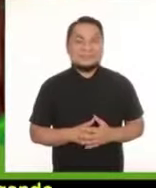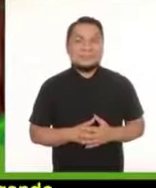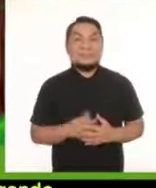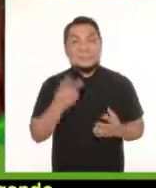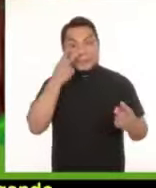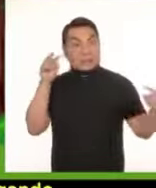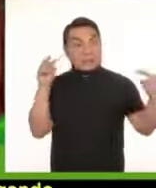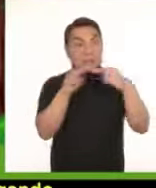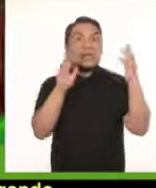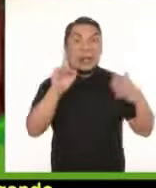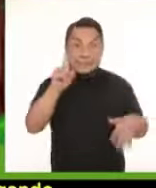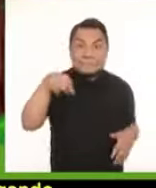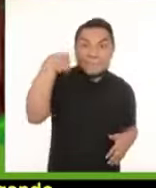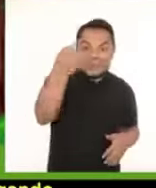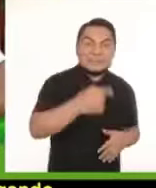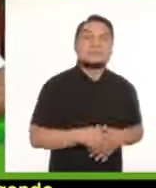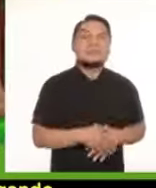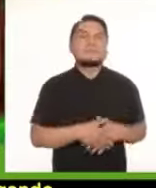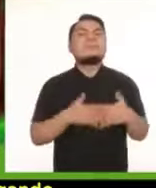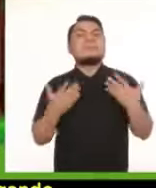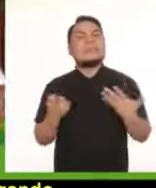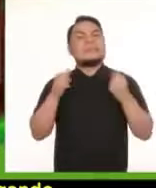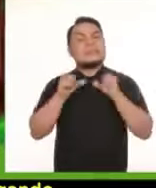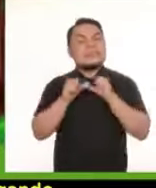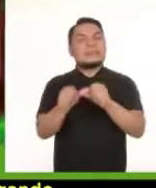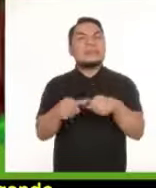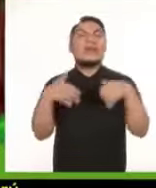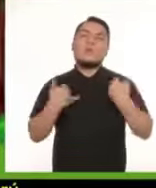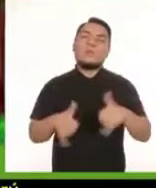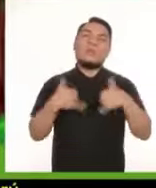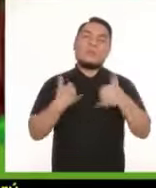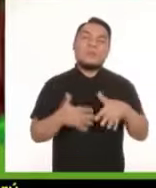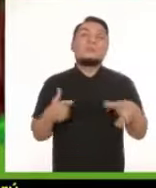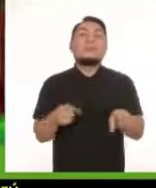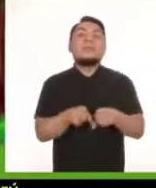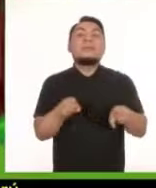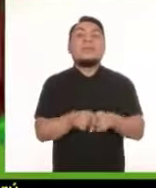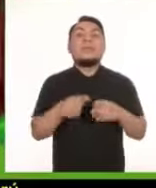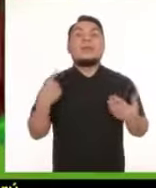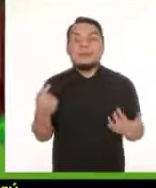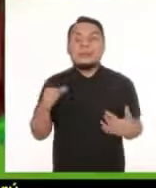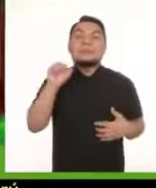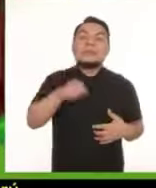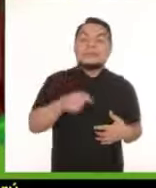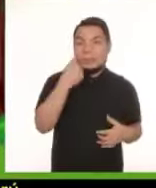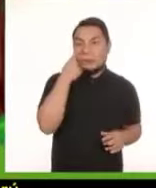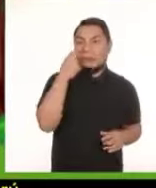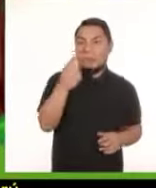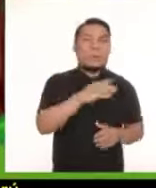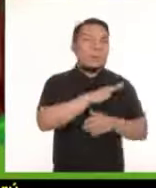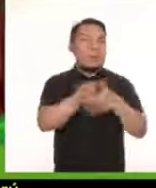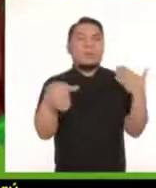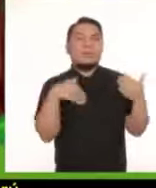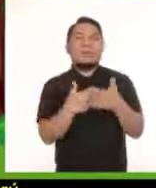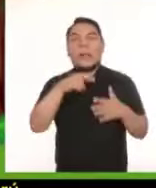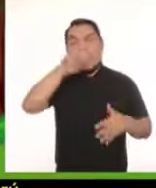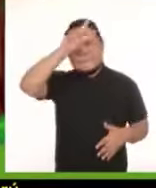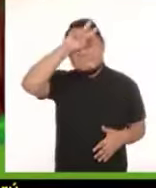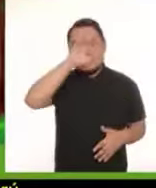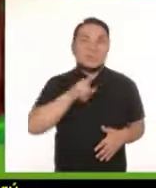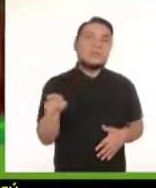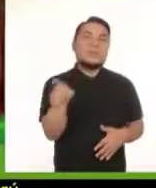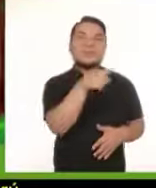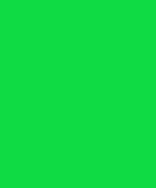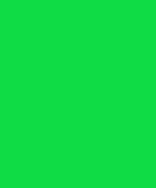Nos vemos en la próxima para seguir jugando y conociendo a los Prite de todo el